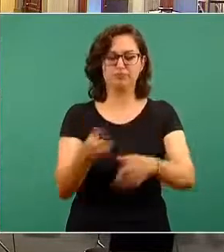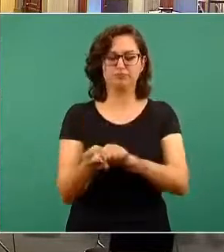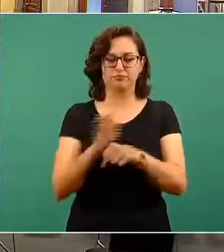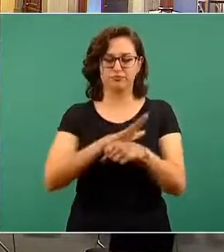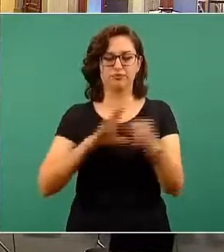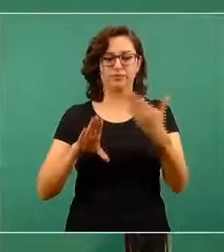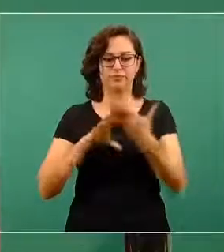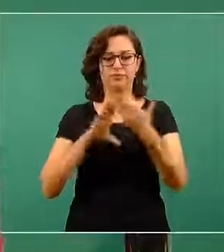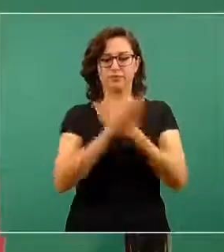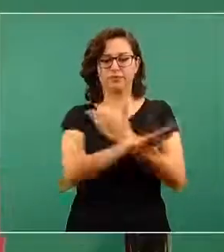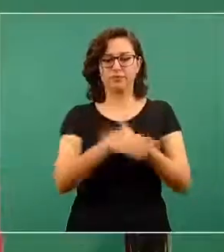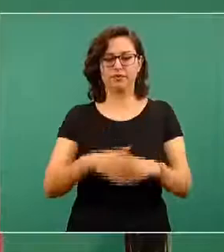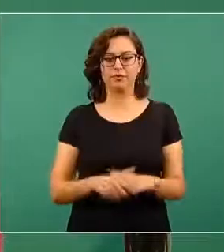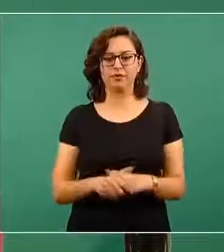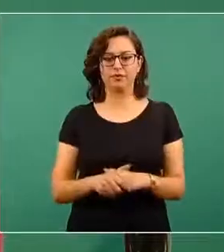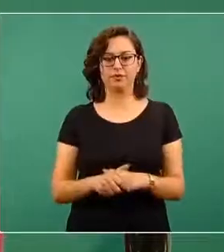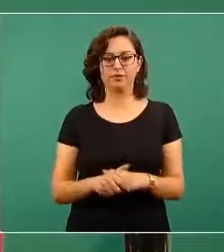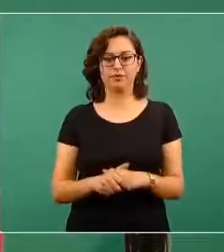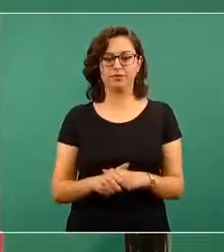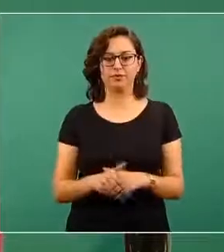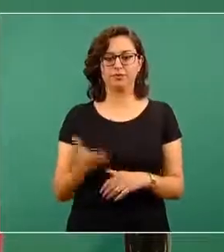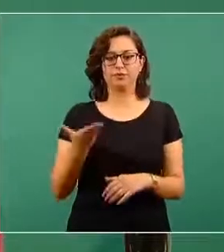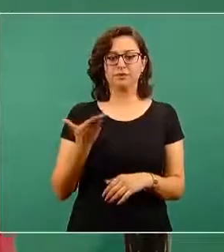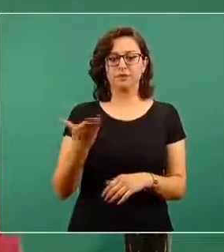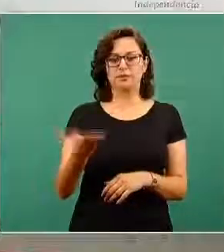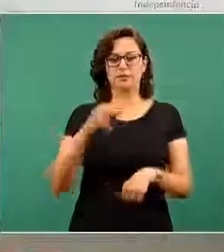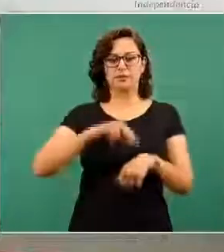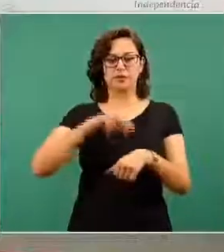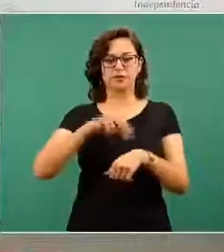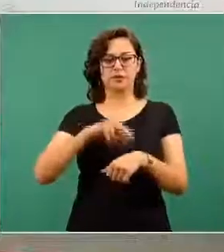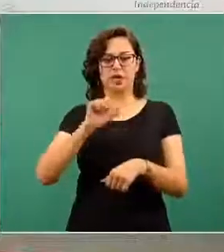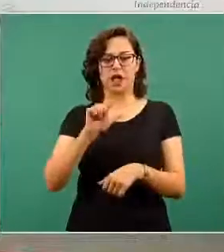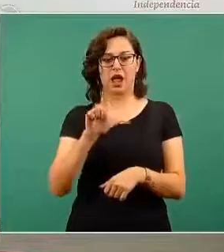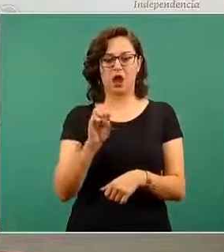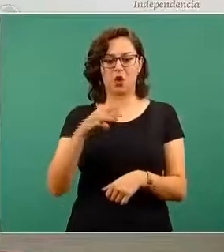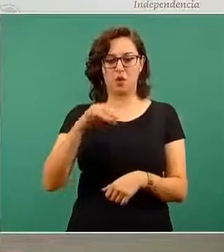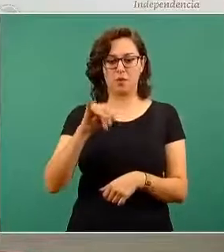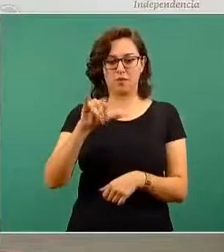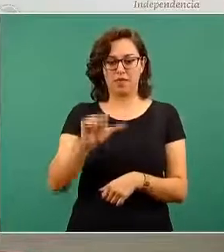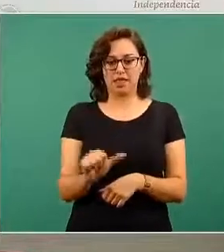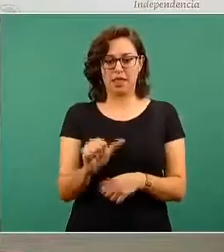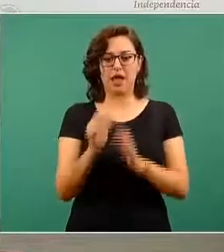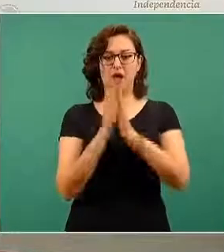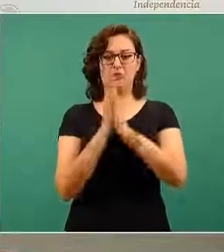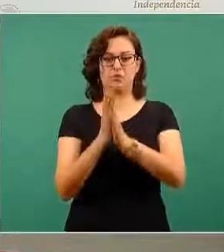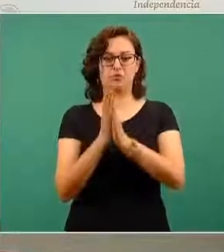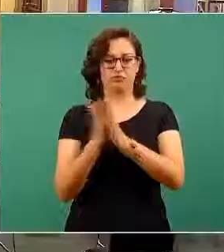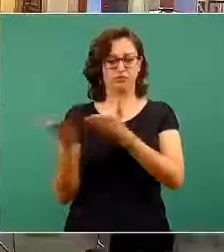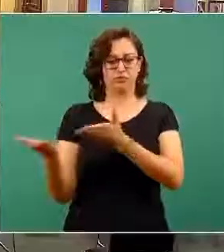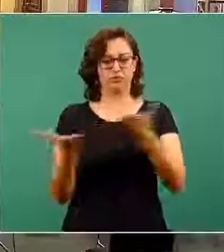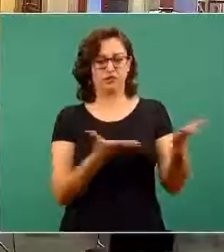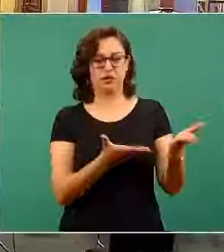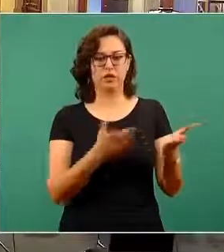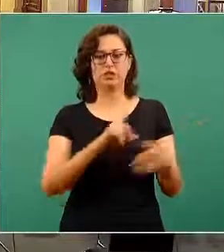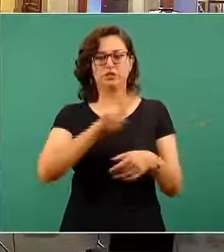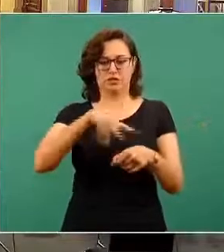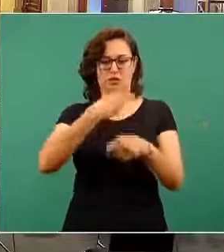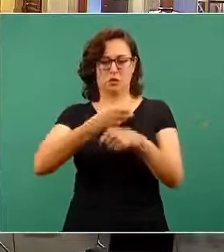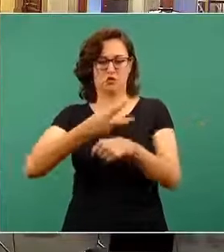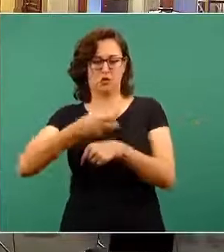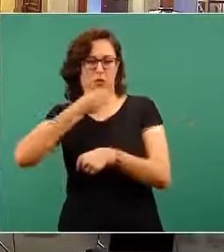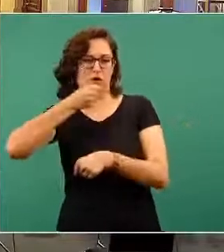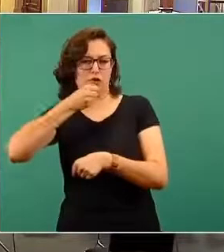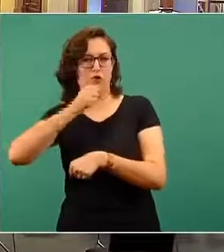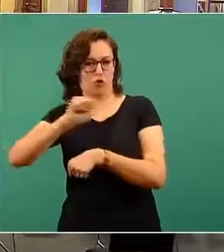la COVID-19. Le pido al doctor Alomía, y si nos consiguen un micrófono adicional, por favor, si puede presentar el